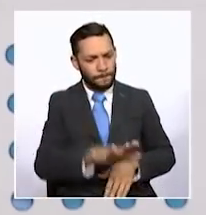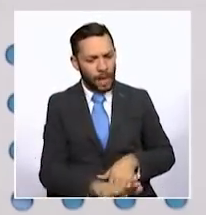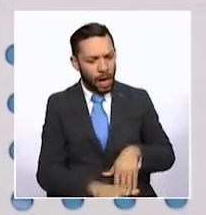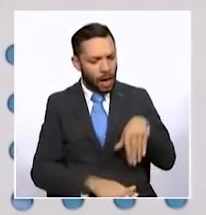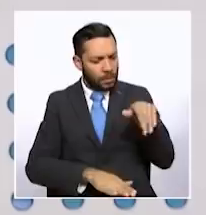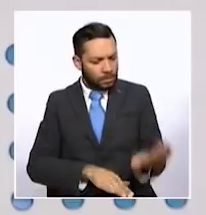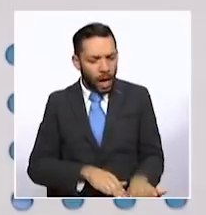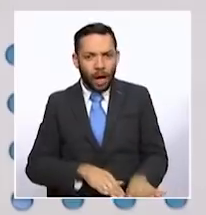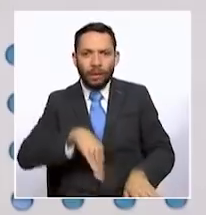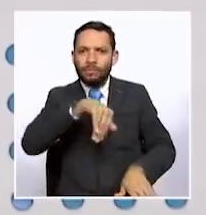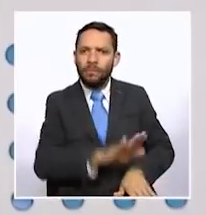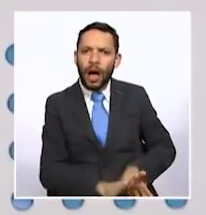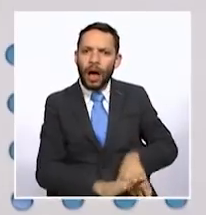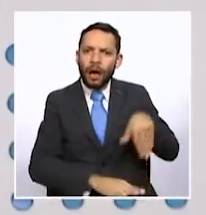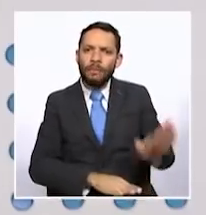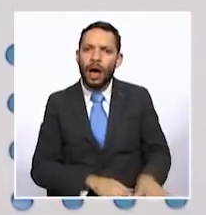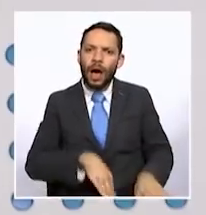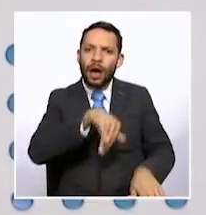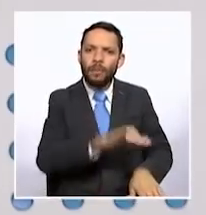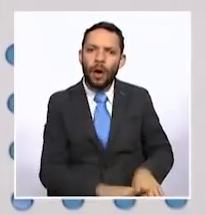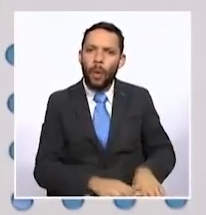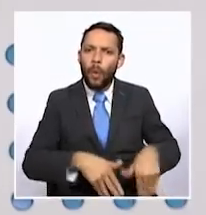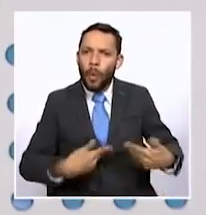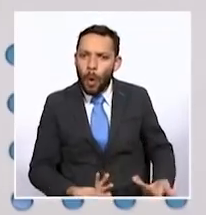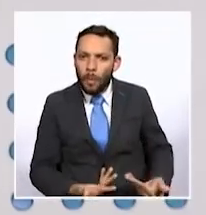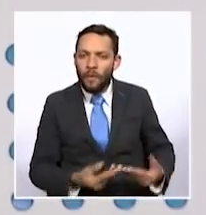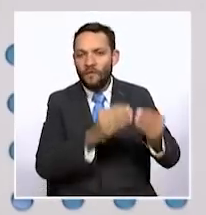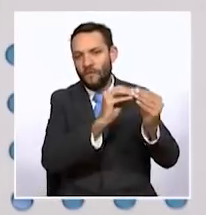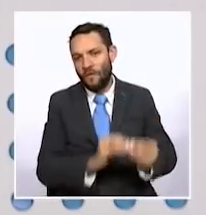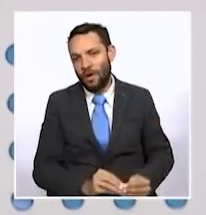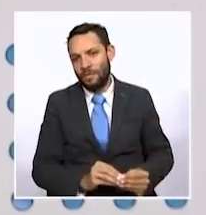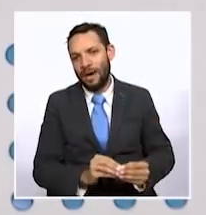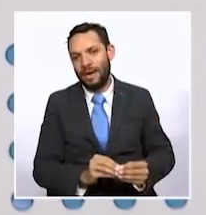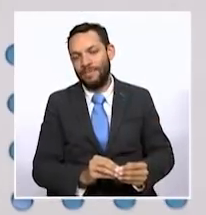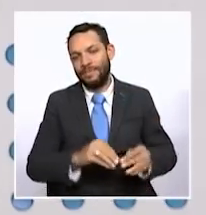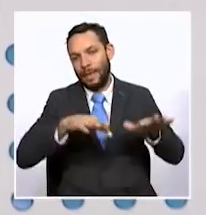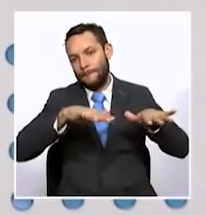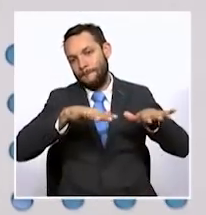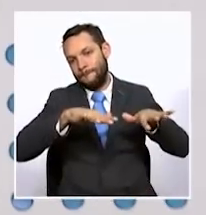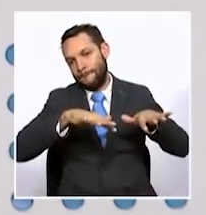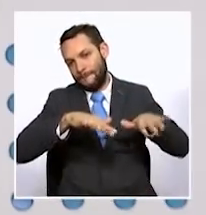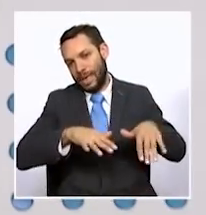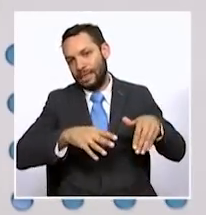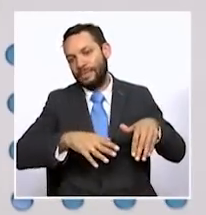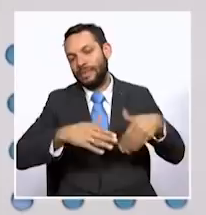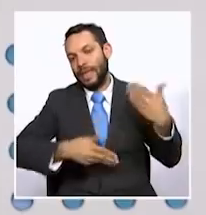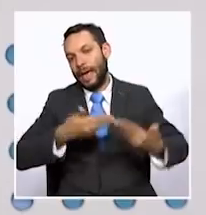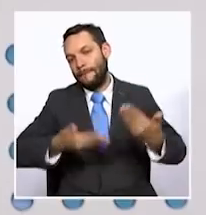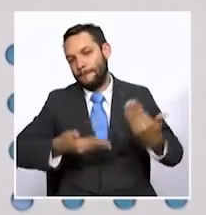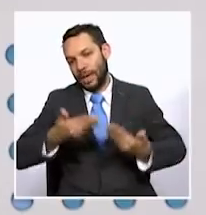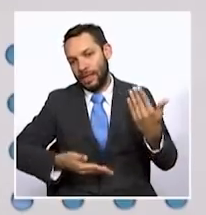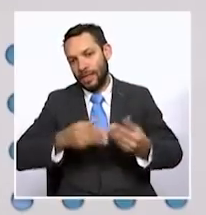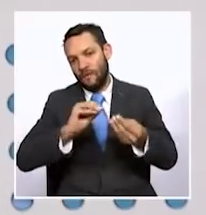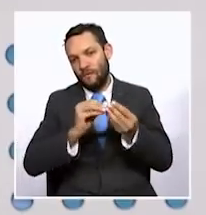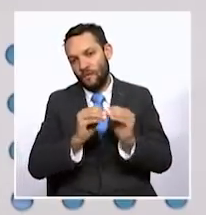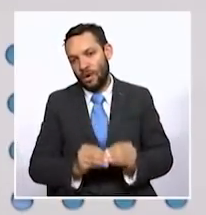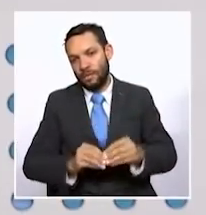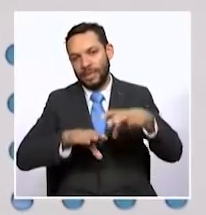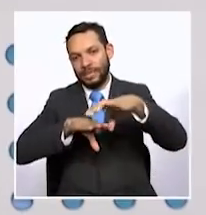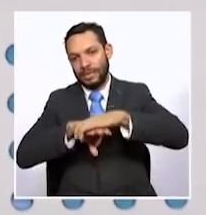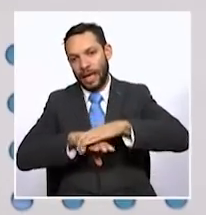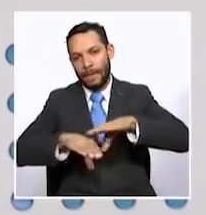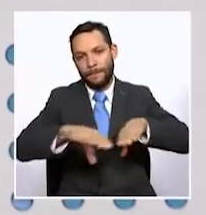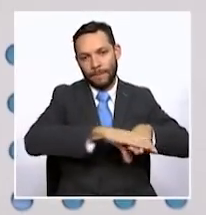hay calzado específico para determinado tipo de actividad. Entonces una persona supinadora tiene que tener un realce en una parte del zapato, mientras